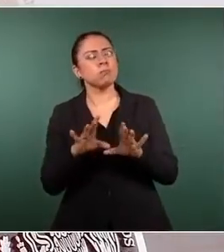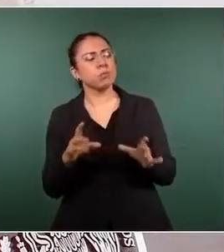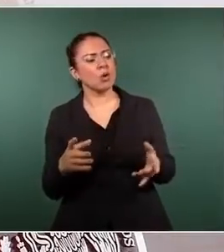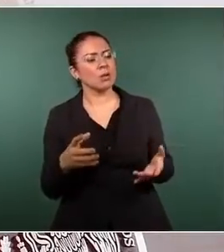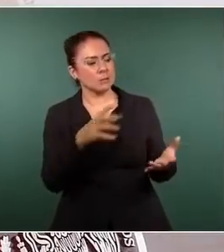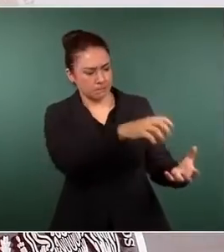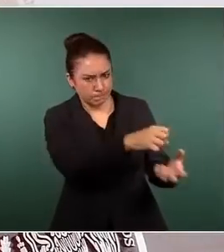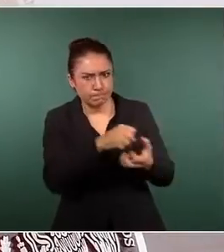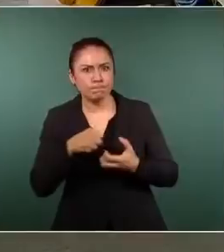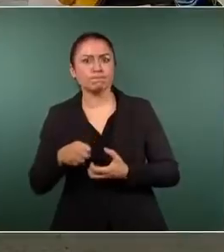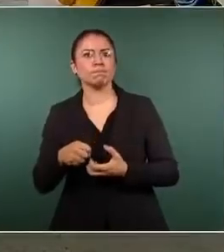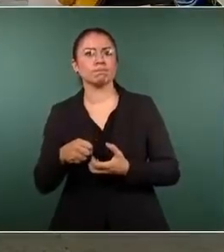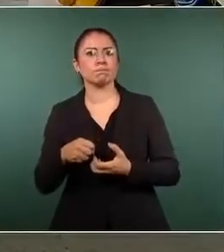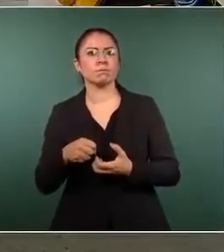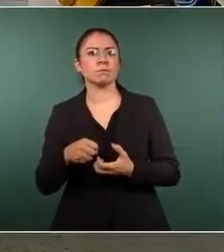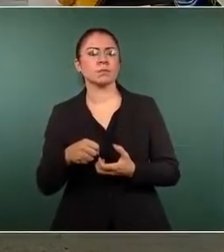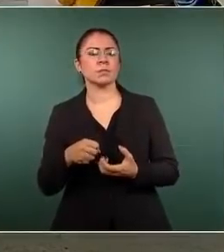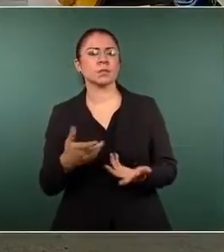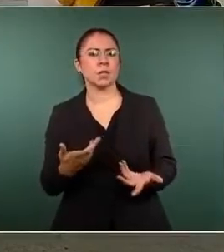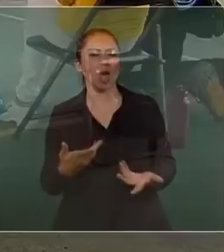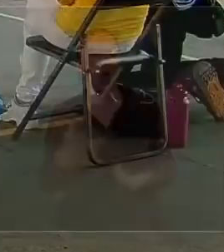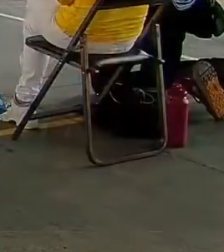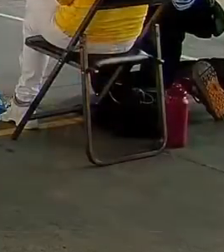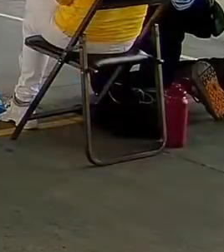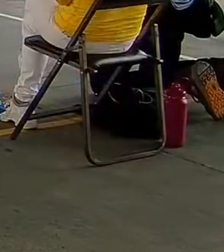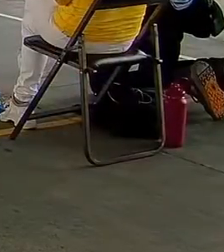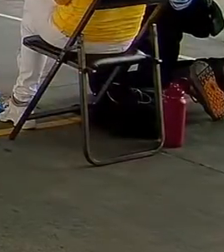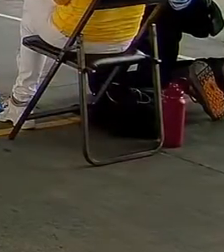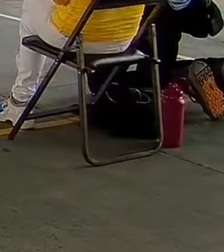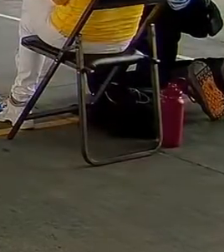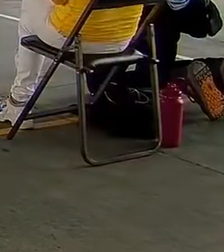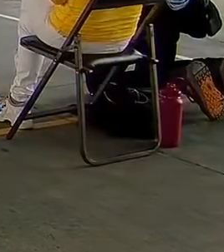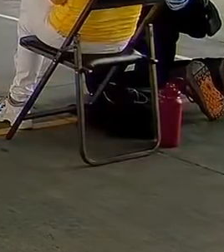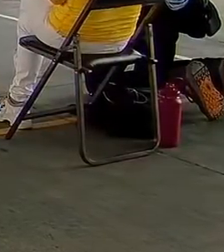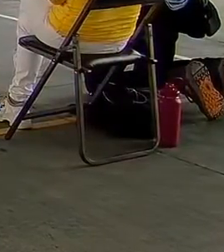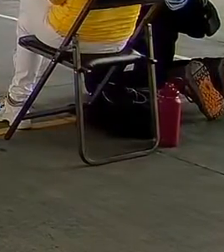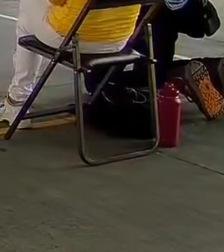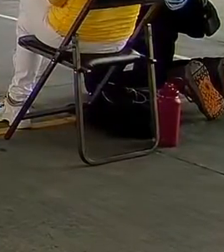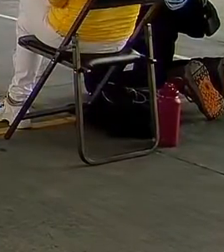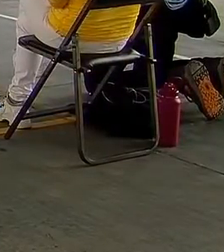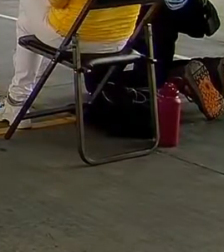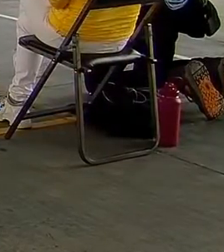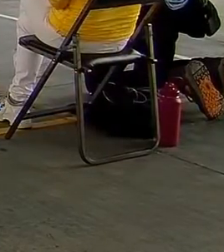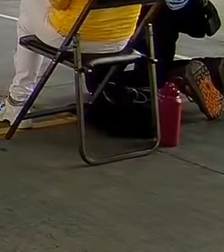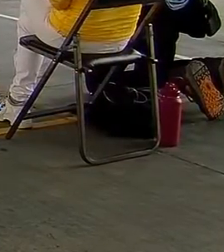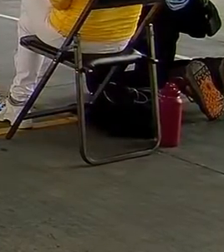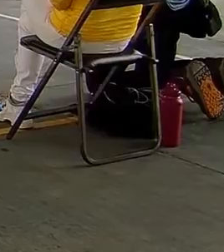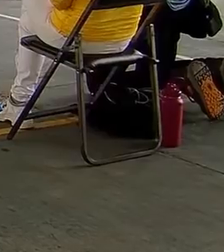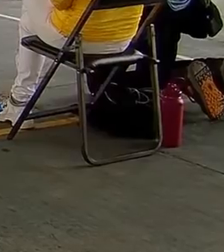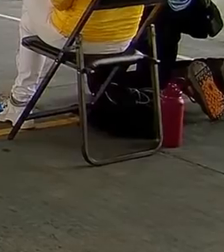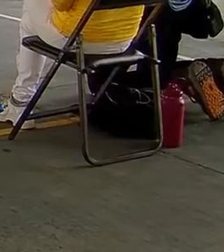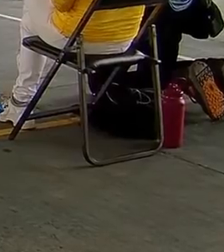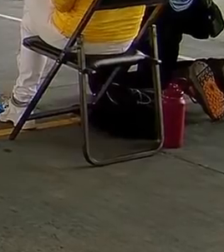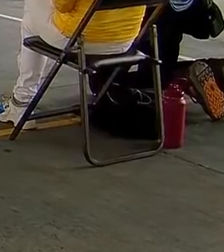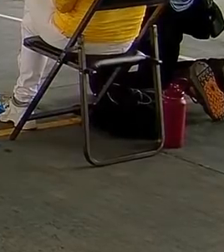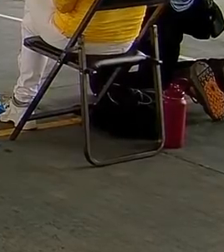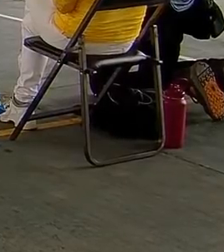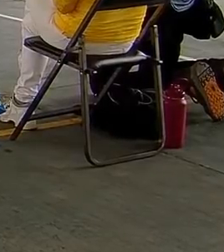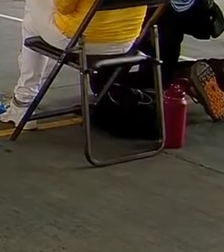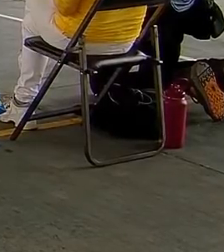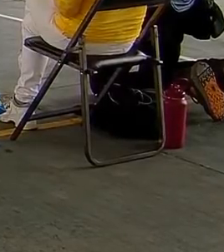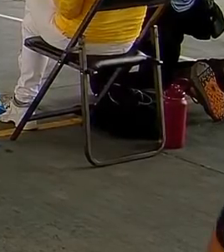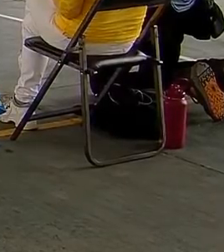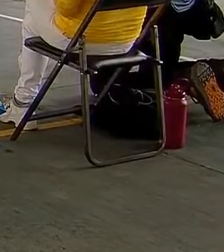que no es nada más la detención sino a ver en el